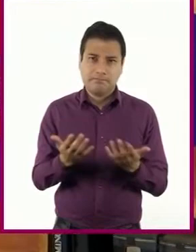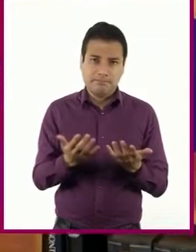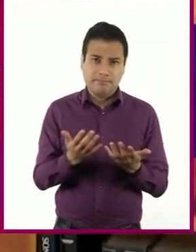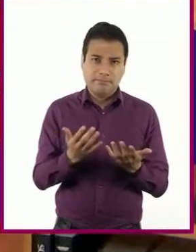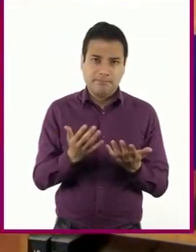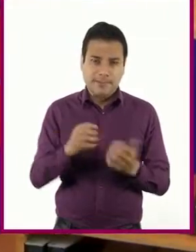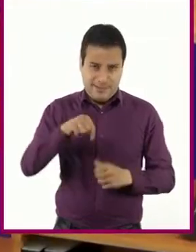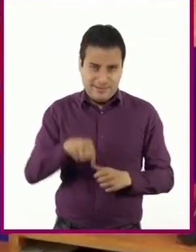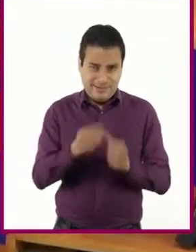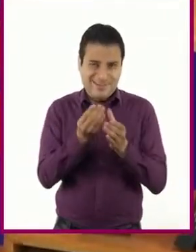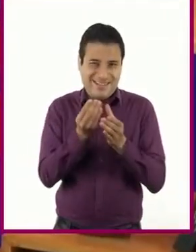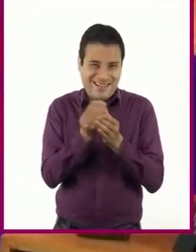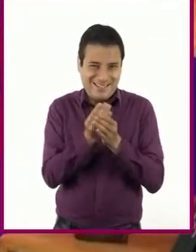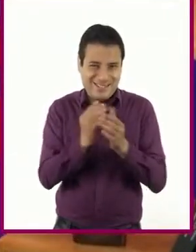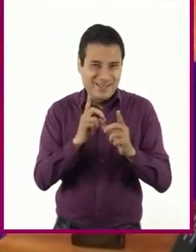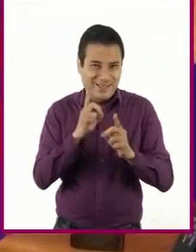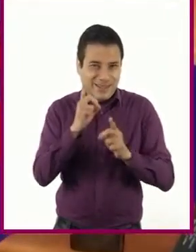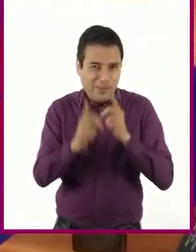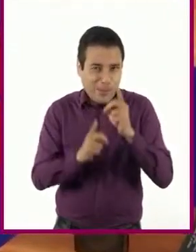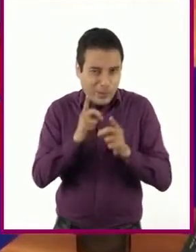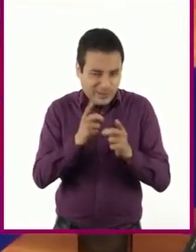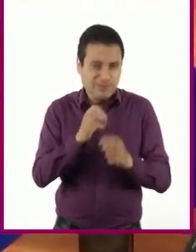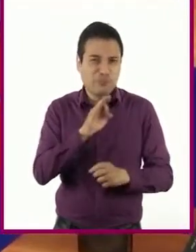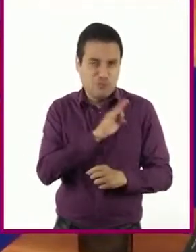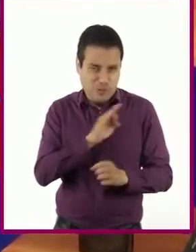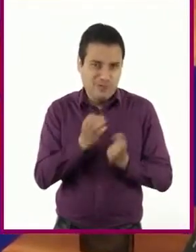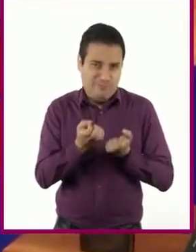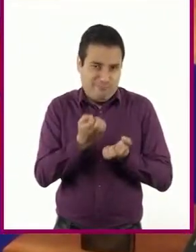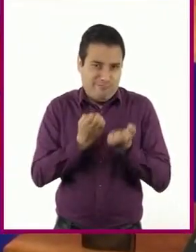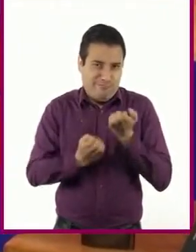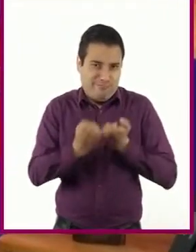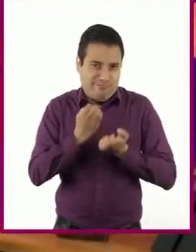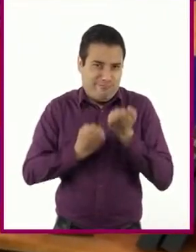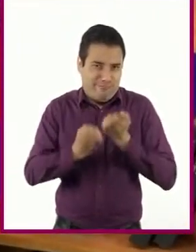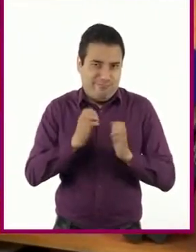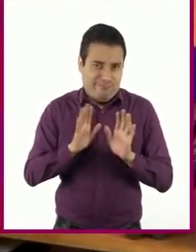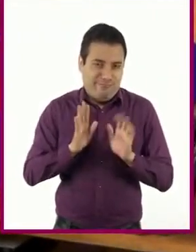sesiones de Aprende en Casa o cuando lo deseen.